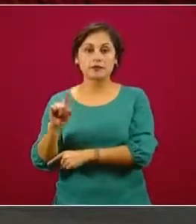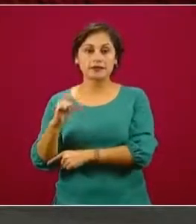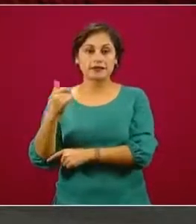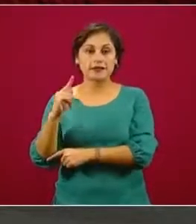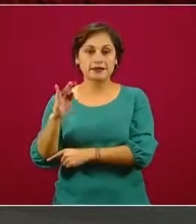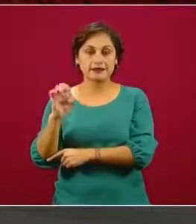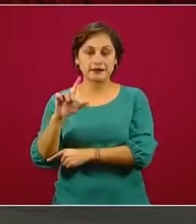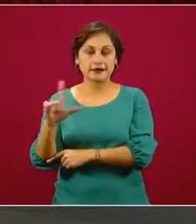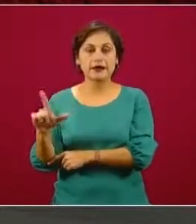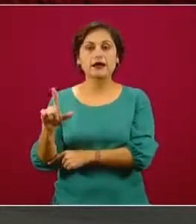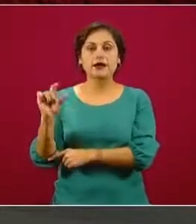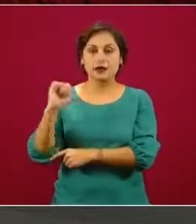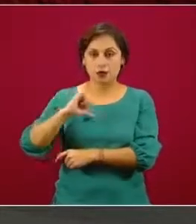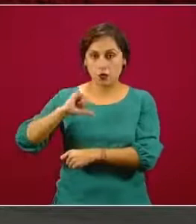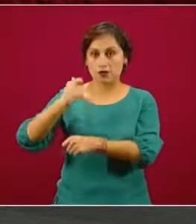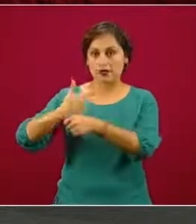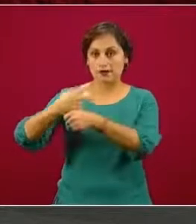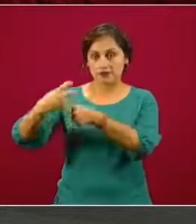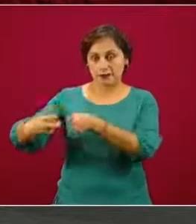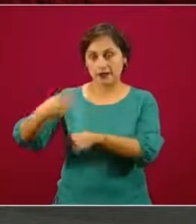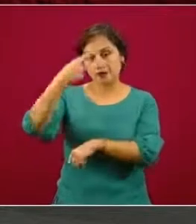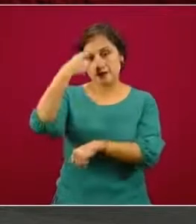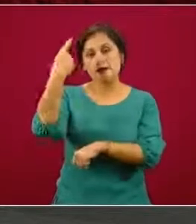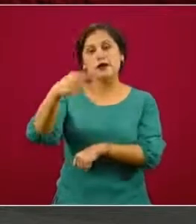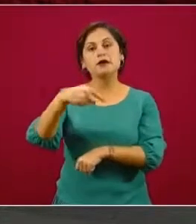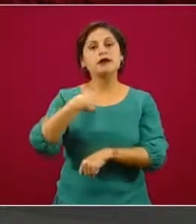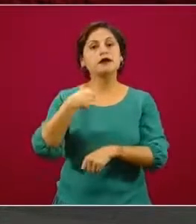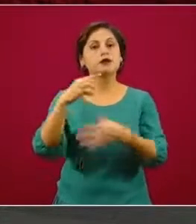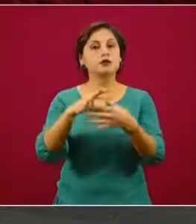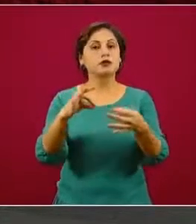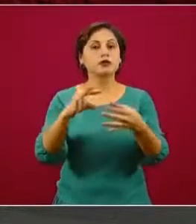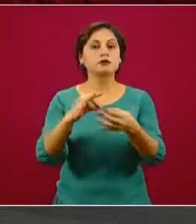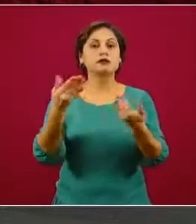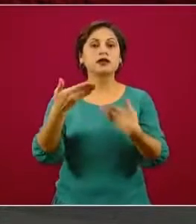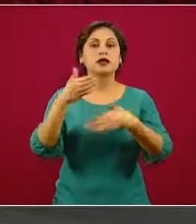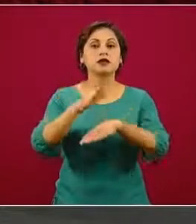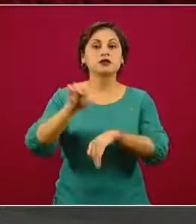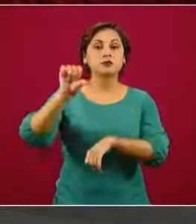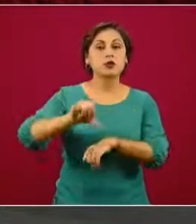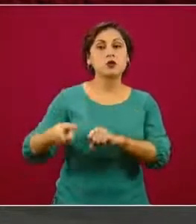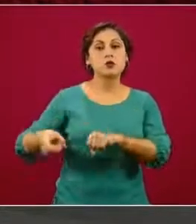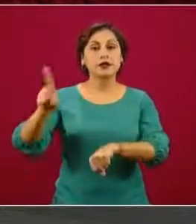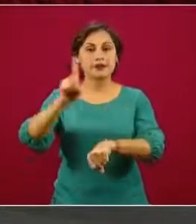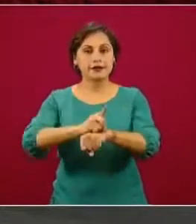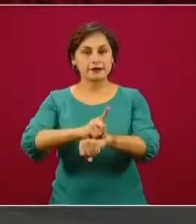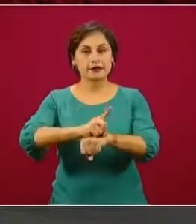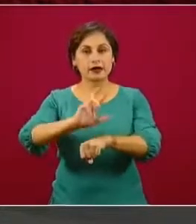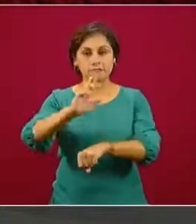hoy para poder hablar de lo que se conmemora hoy, que es el 17 de mayo.